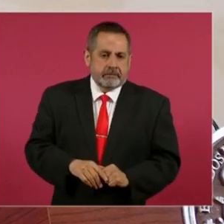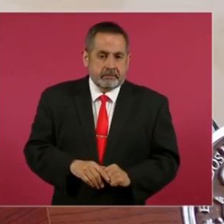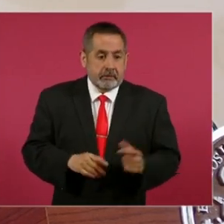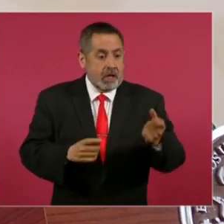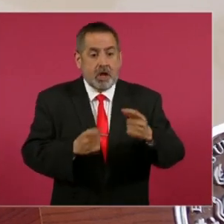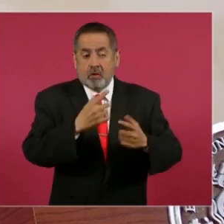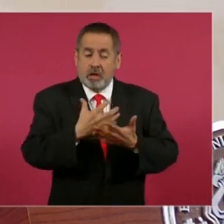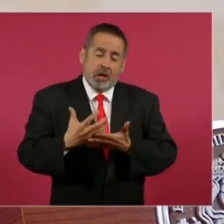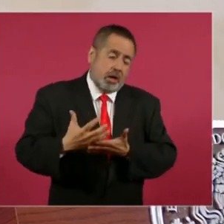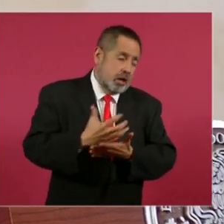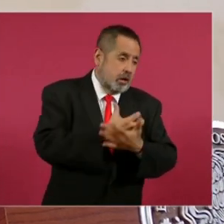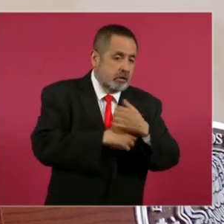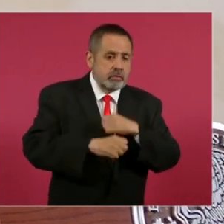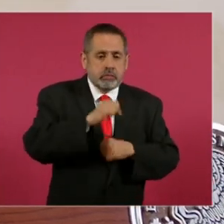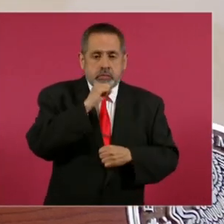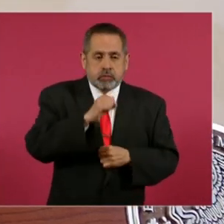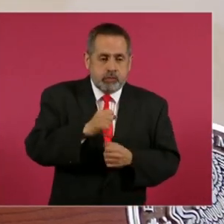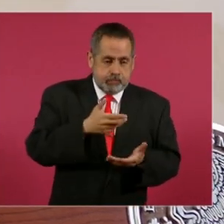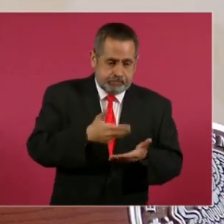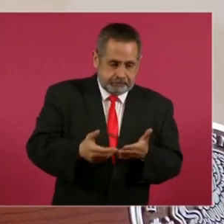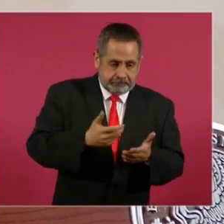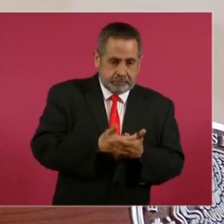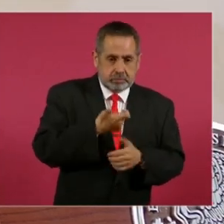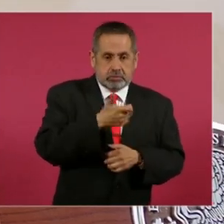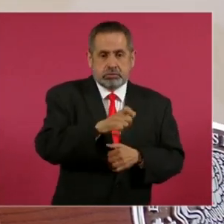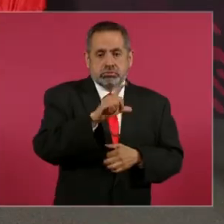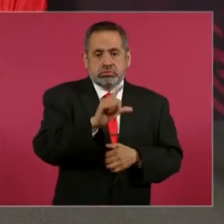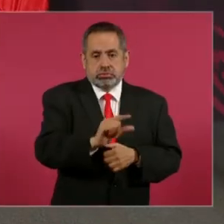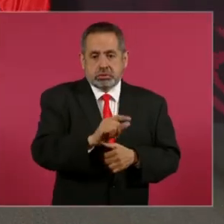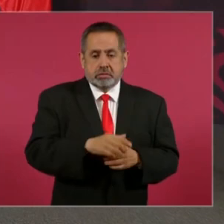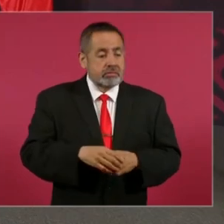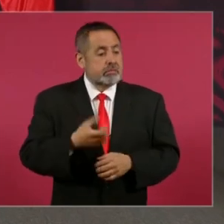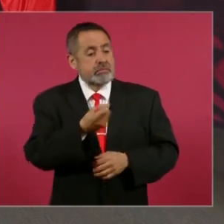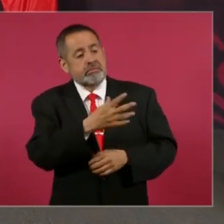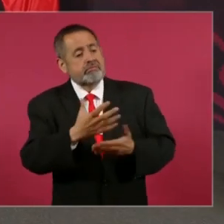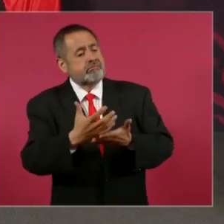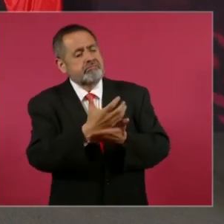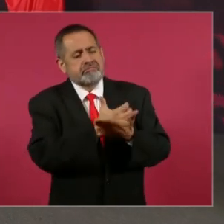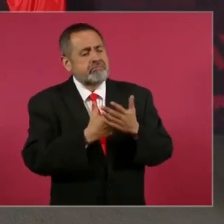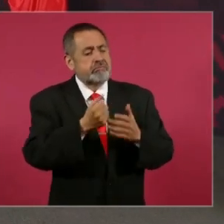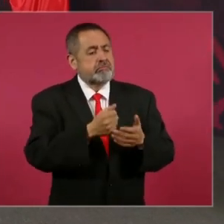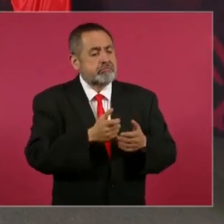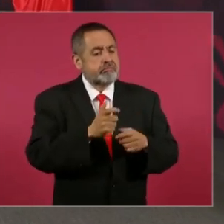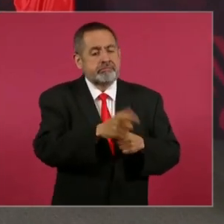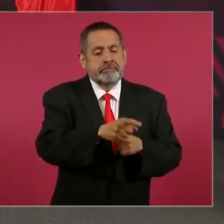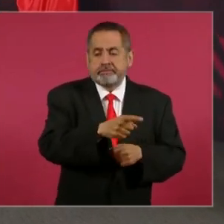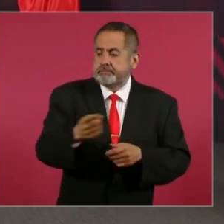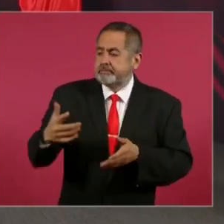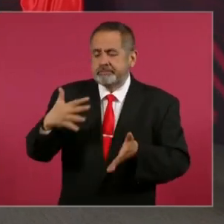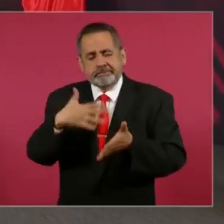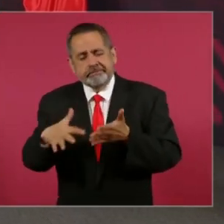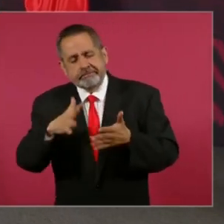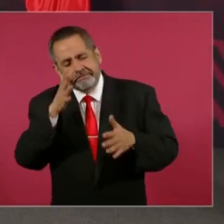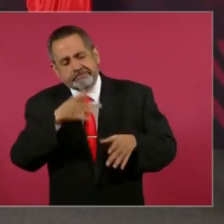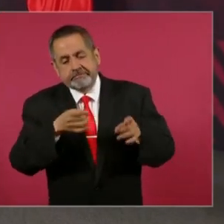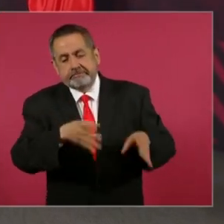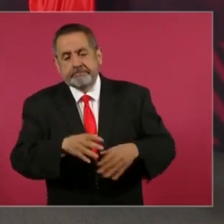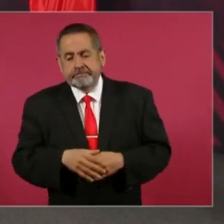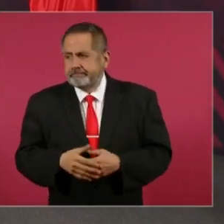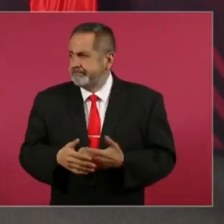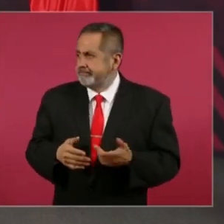algunos ganaban muchísimo y pues ya no los leían, y los dueños de los medios